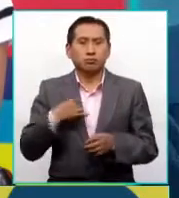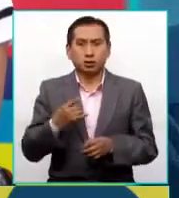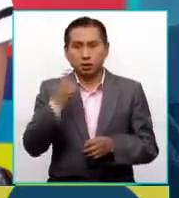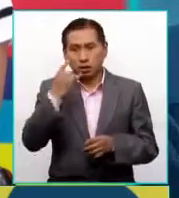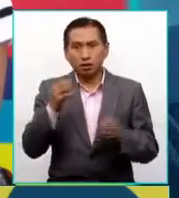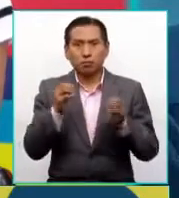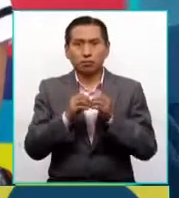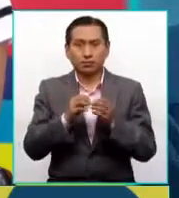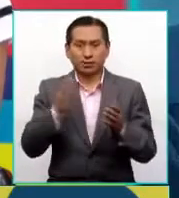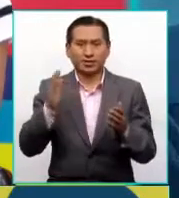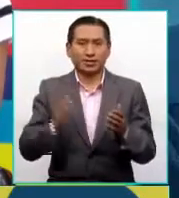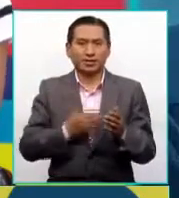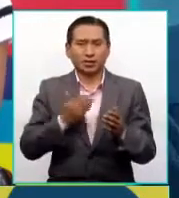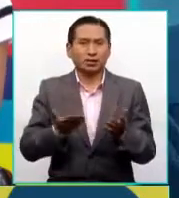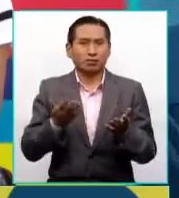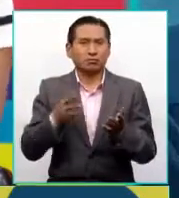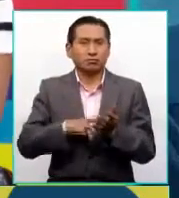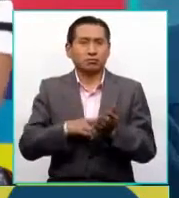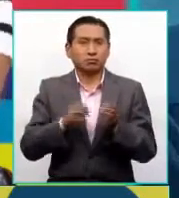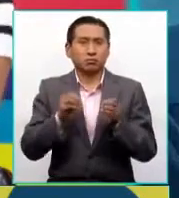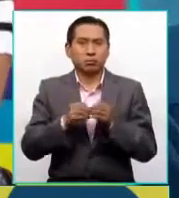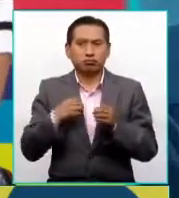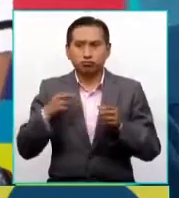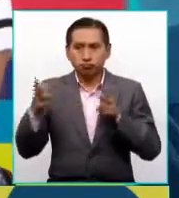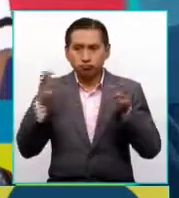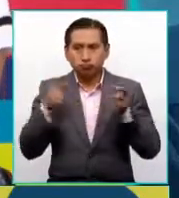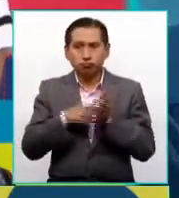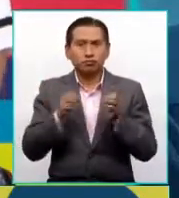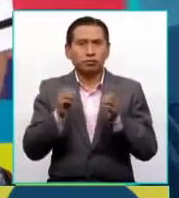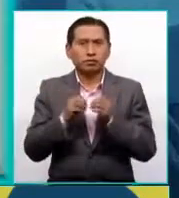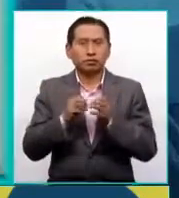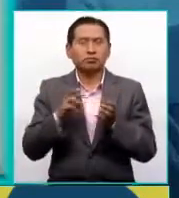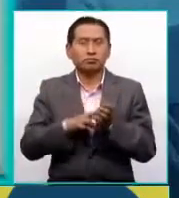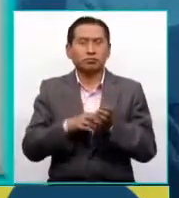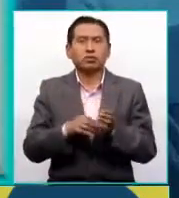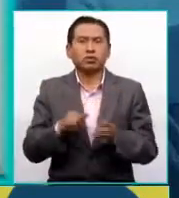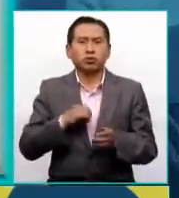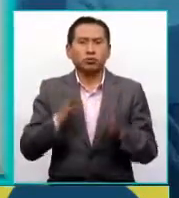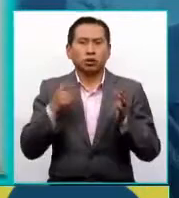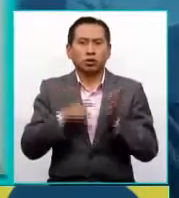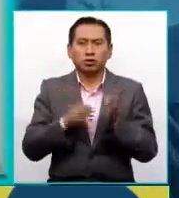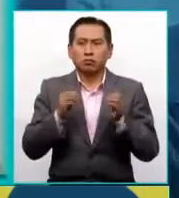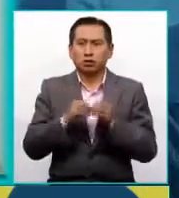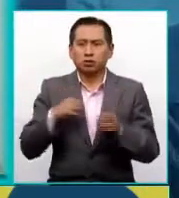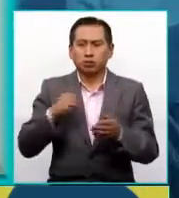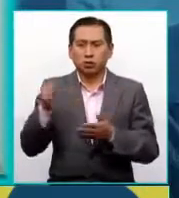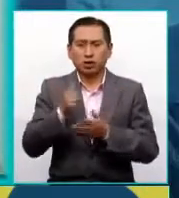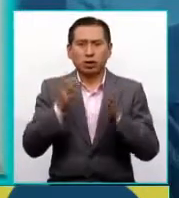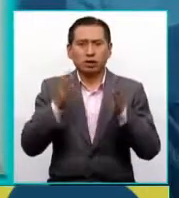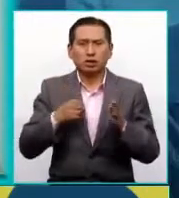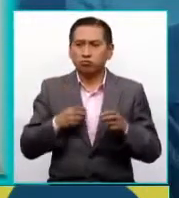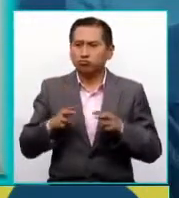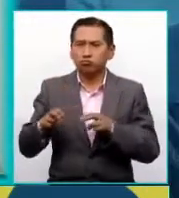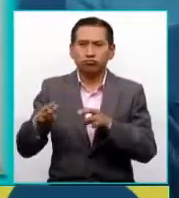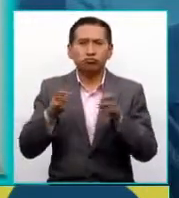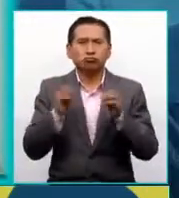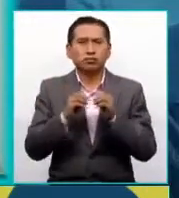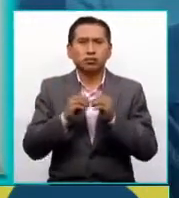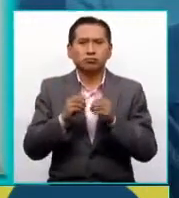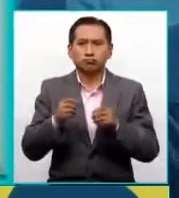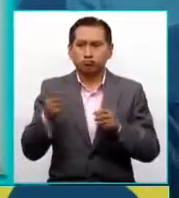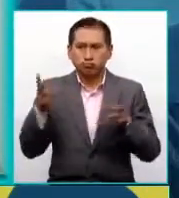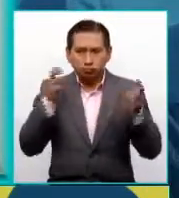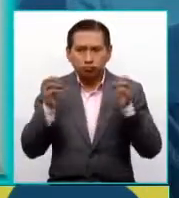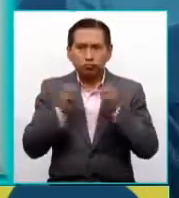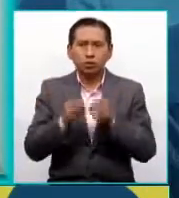mí de cantar son los sonidos, ¿no? Porque básicamente yo soy más como un artista de exploración sonora